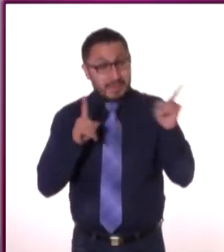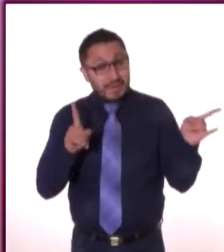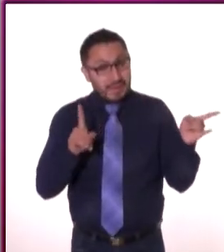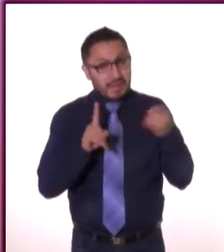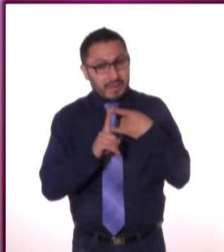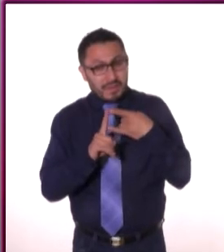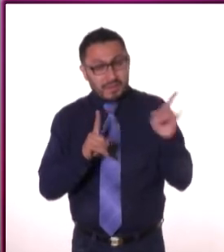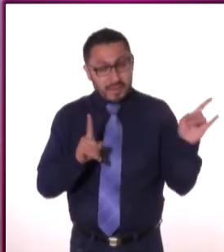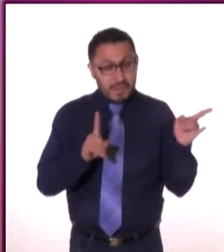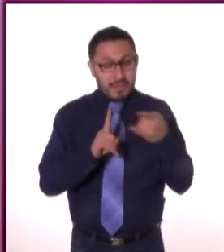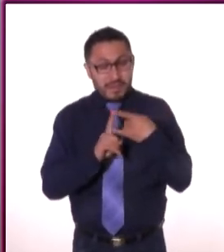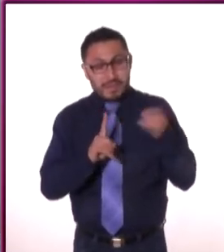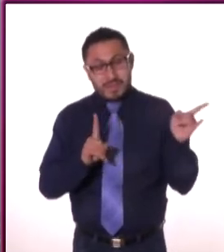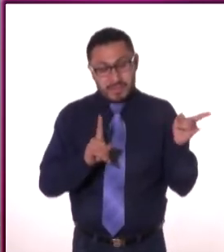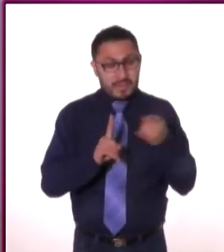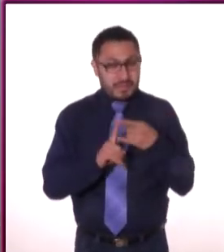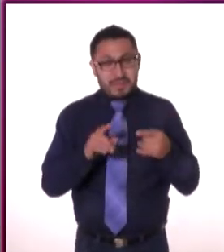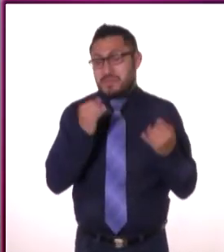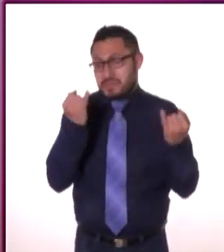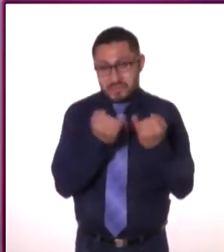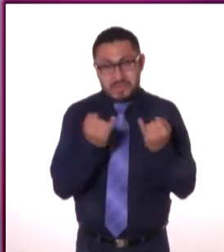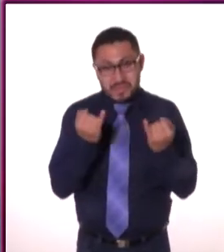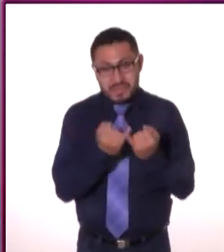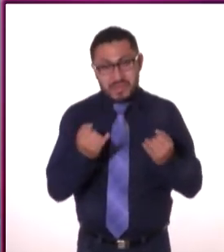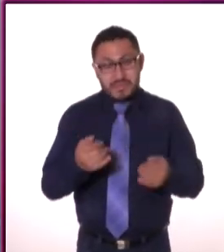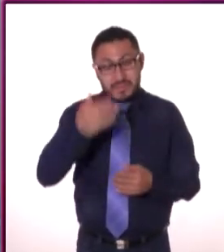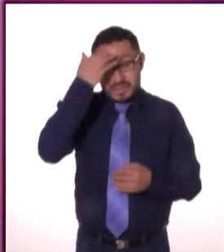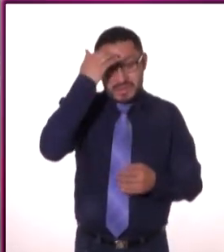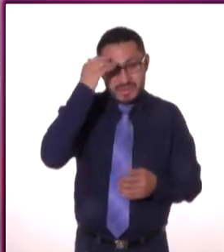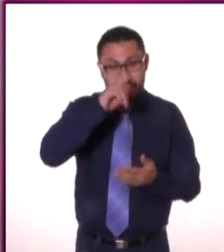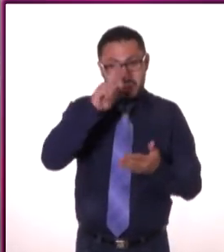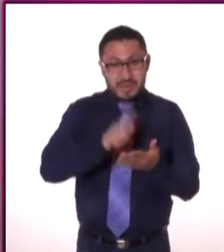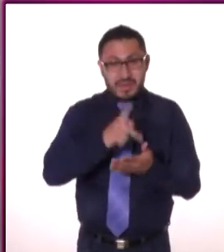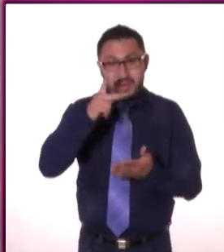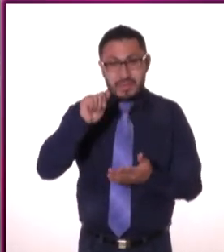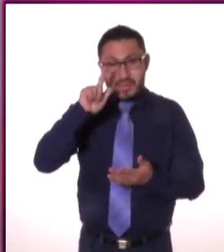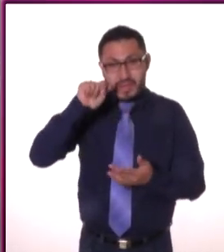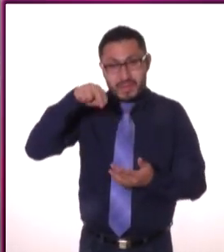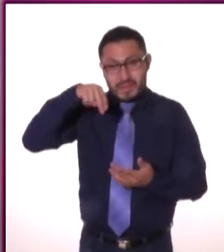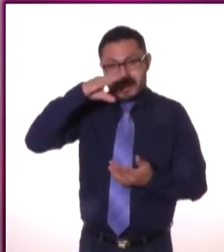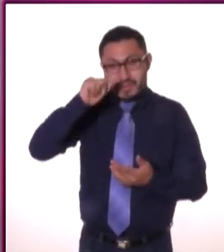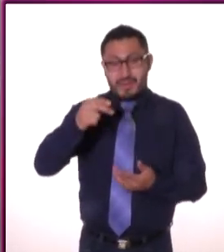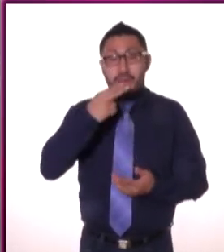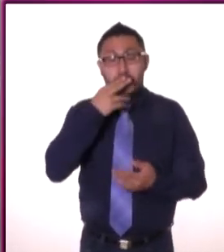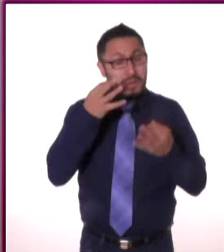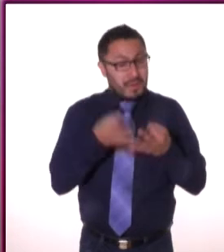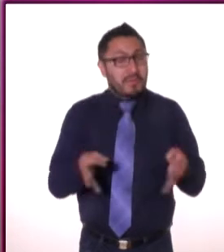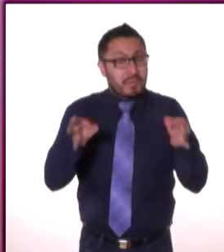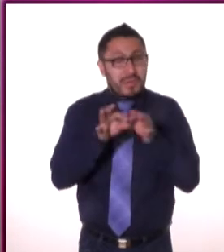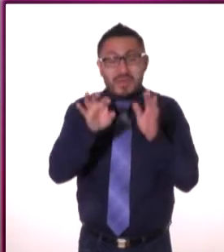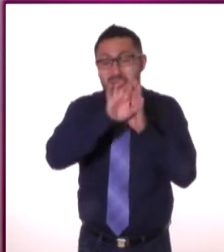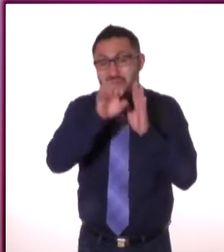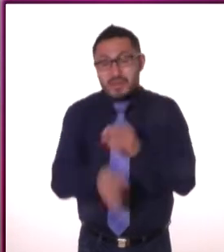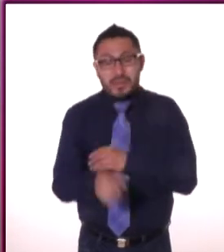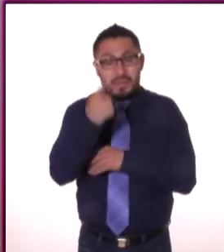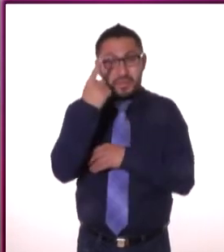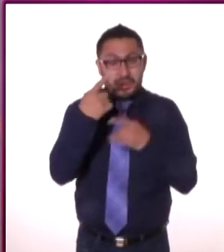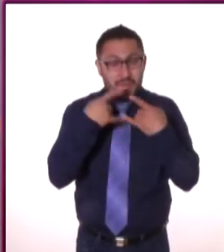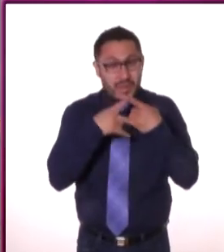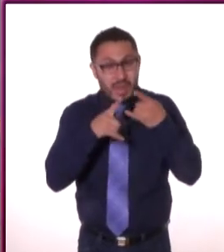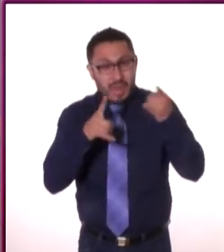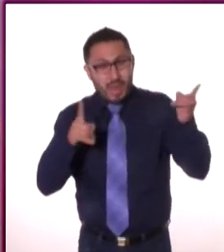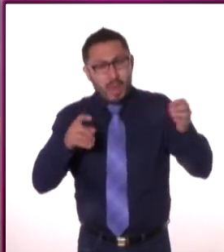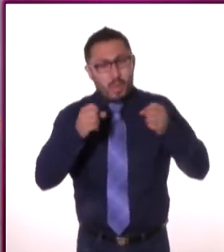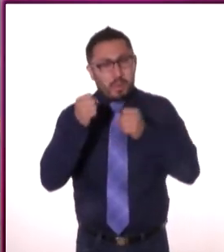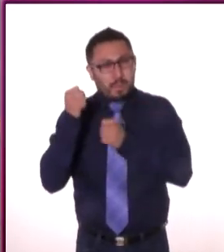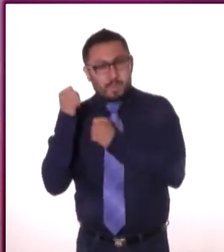Una puerta es una palanca también, tiene su bisagra, gira alrededor de eso, y saber la ley de la palanca es útil. Por ejemplo,